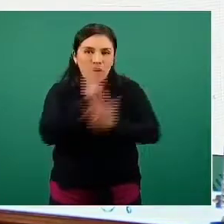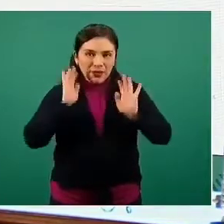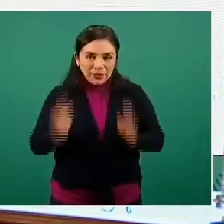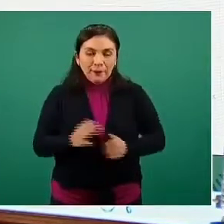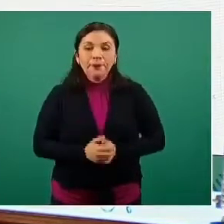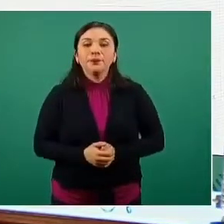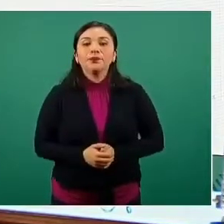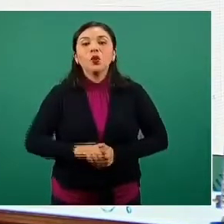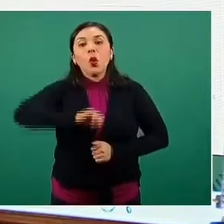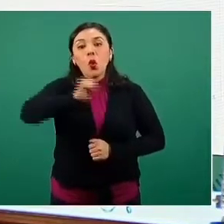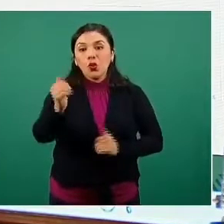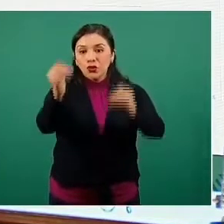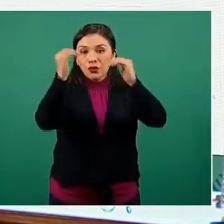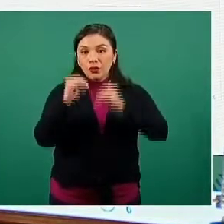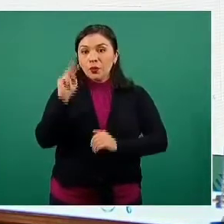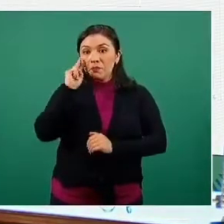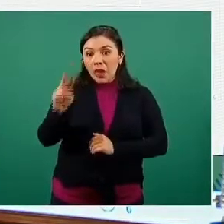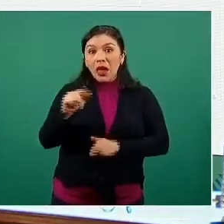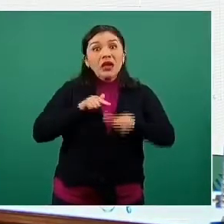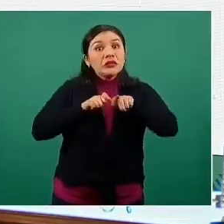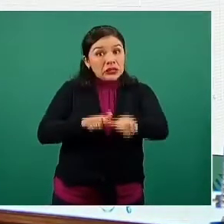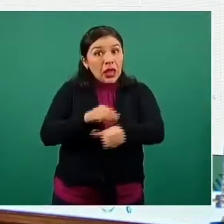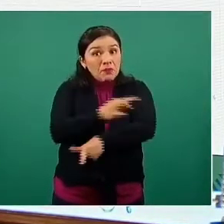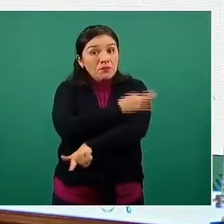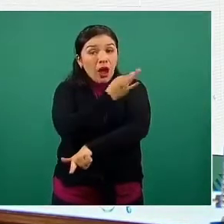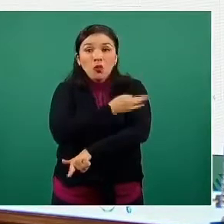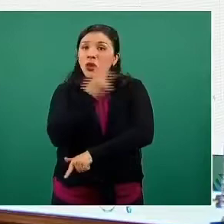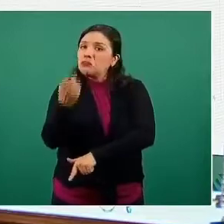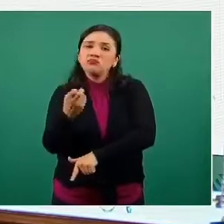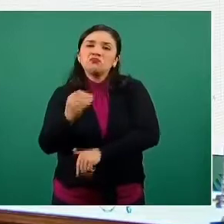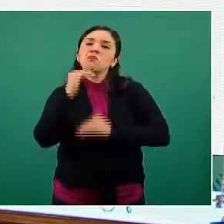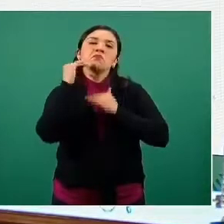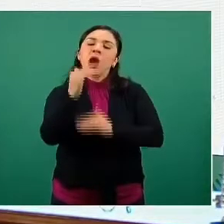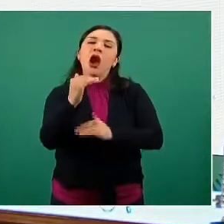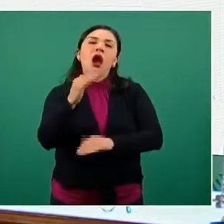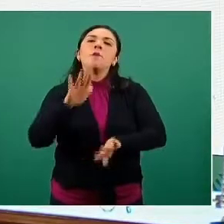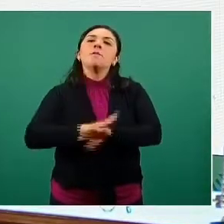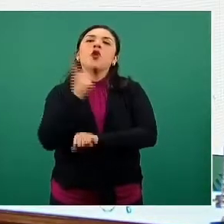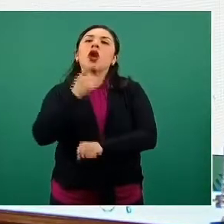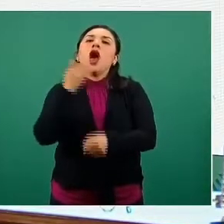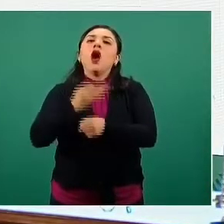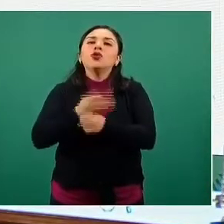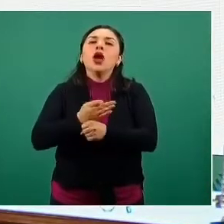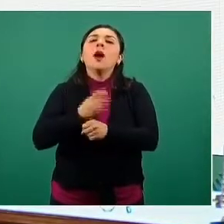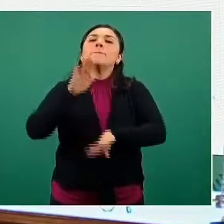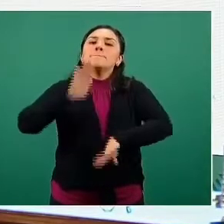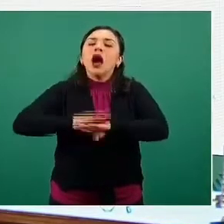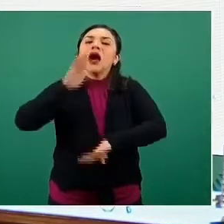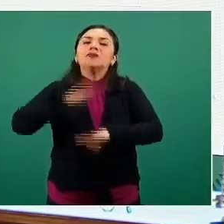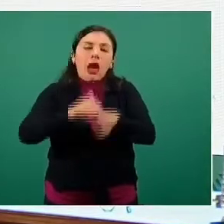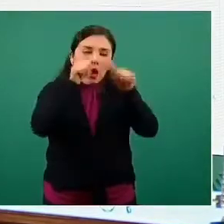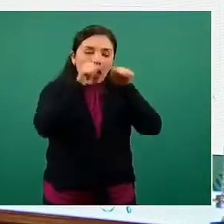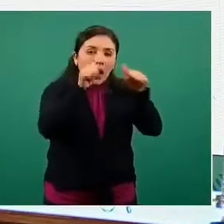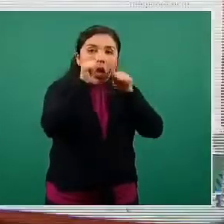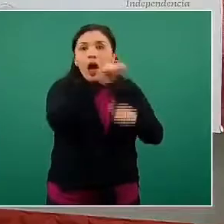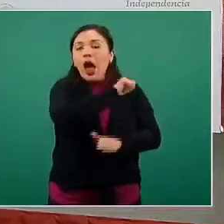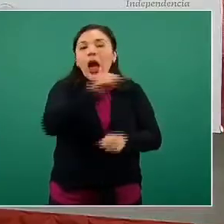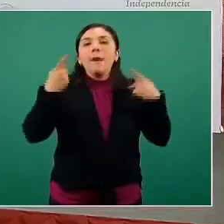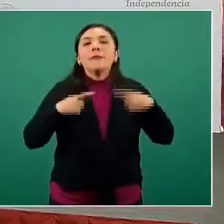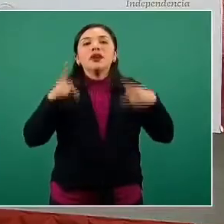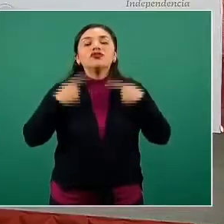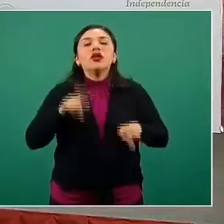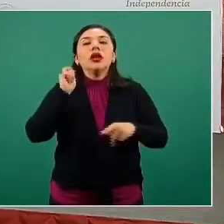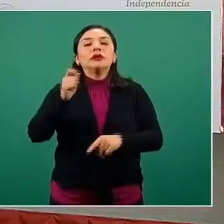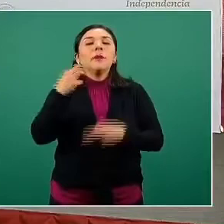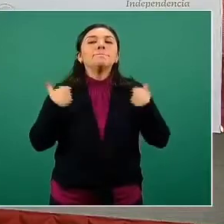otro segmento que, como verán, ya no siguió en este momento avanzando porque estamos completando las segundas dosis, que es el personal educativo, específicamente